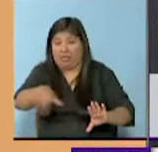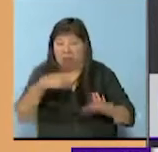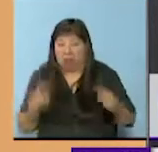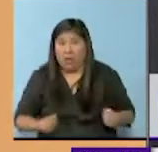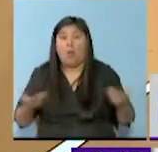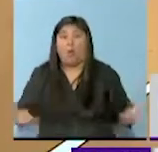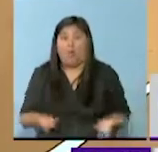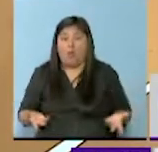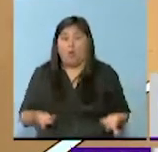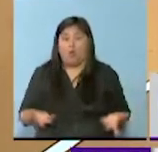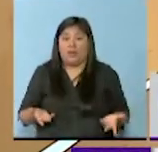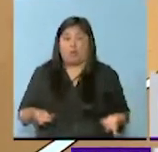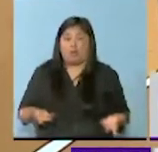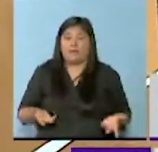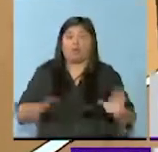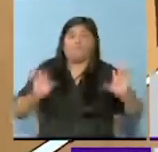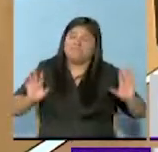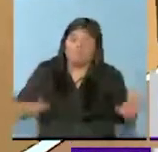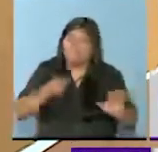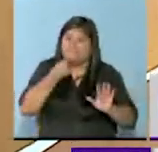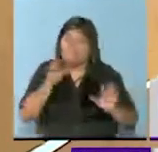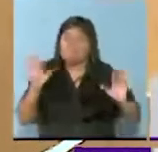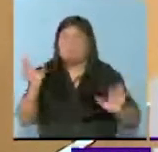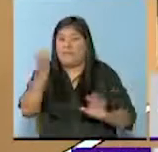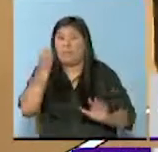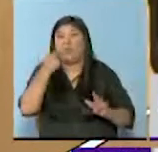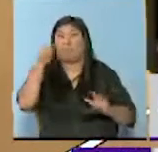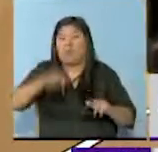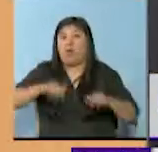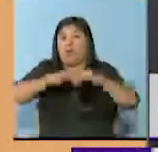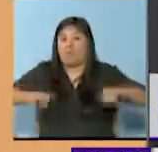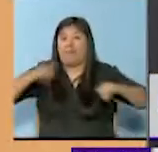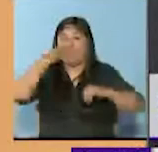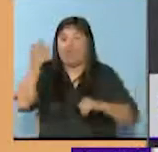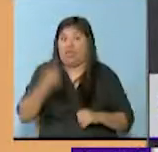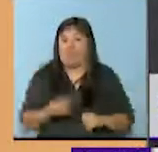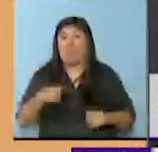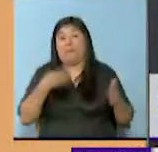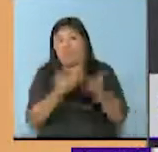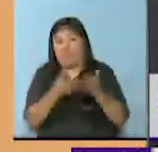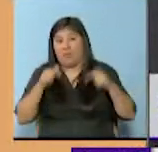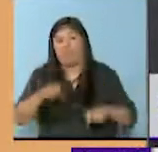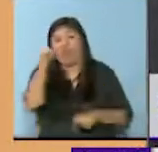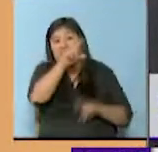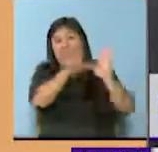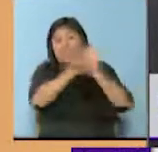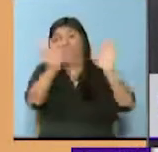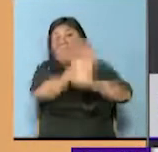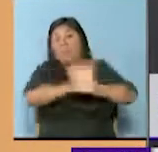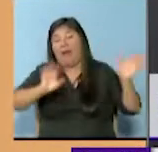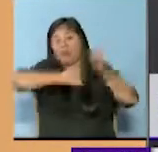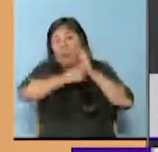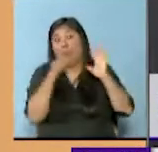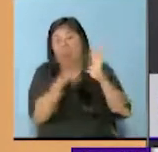han dado marcha atrás en tantas medidas, ¿por qué no una vez más? Y, por ejemplo, tengo noticia que el gobernador del